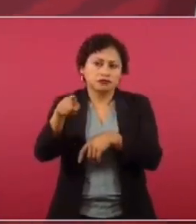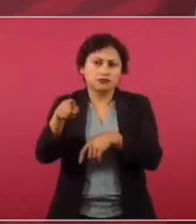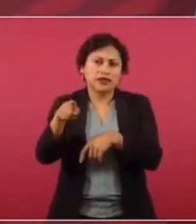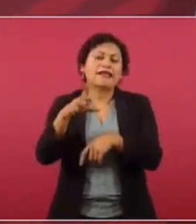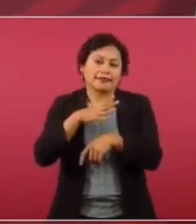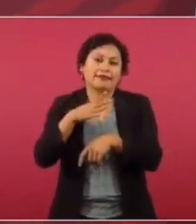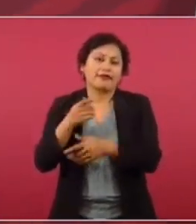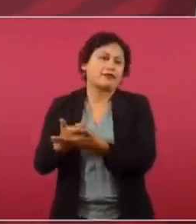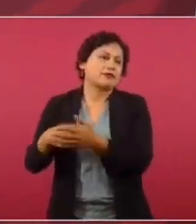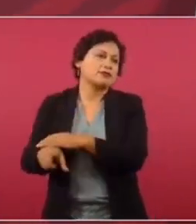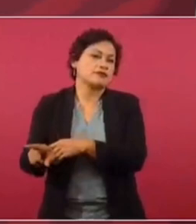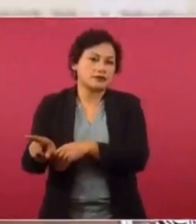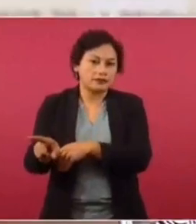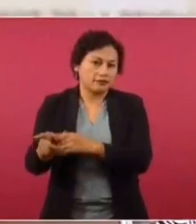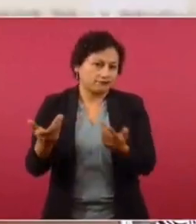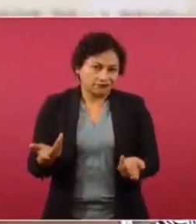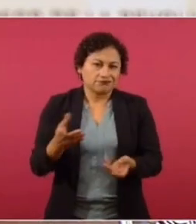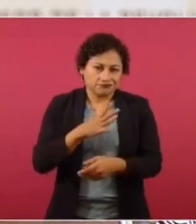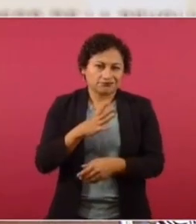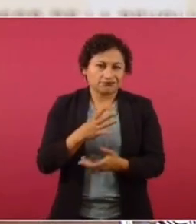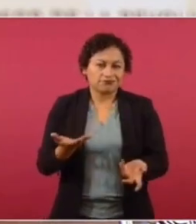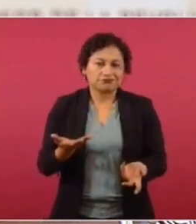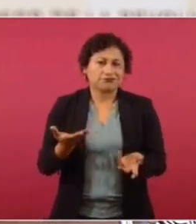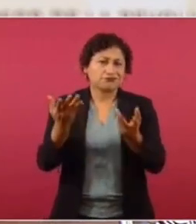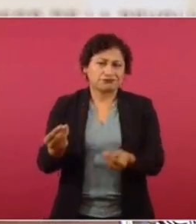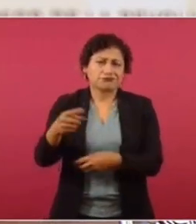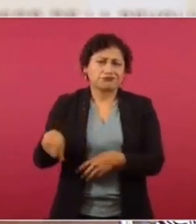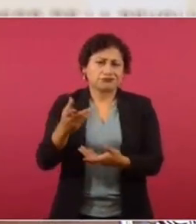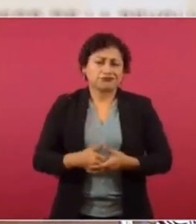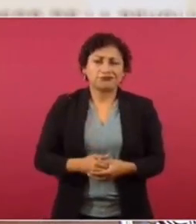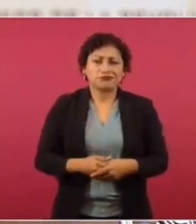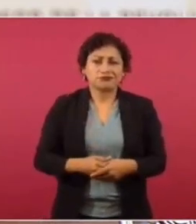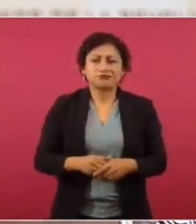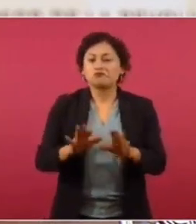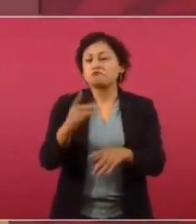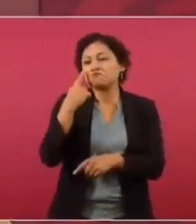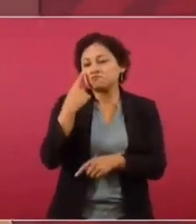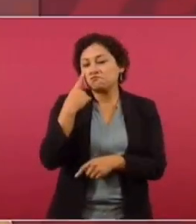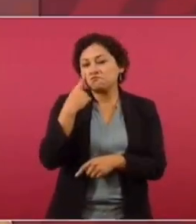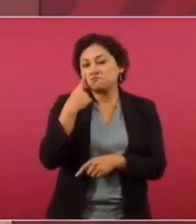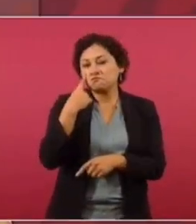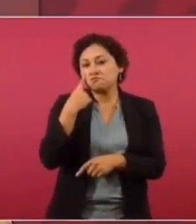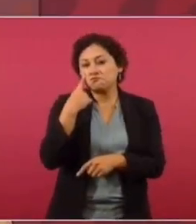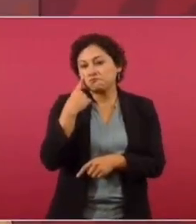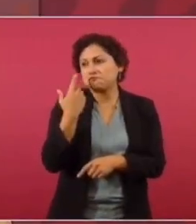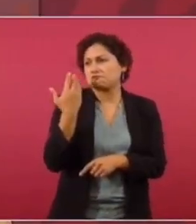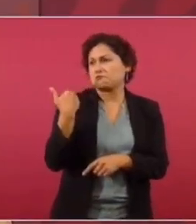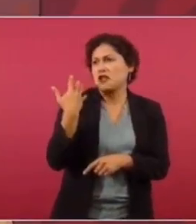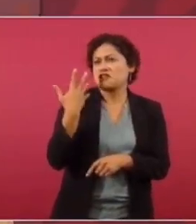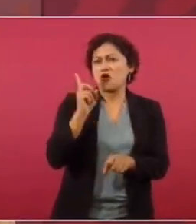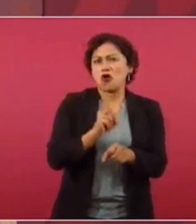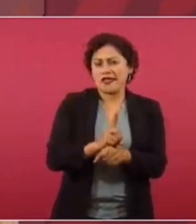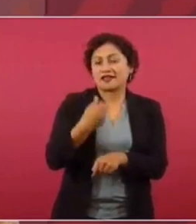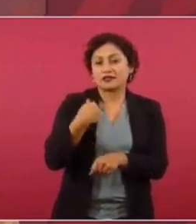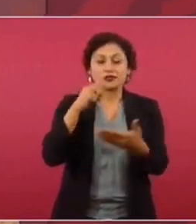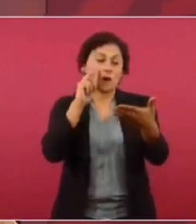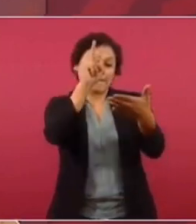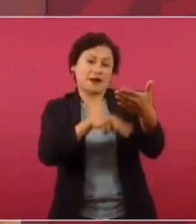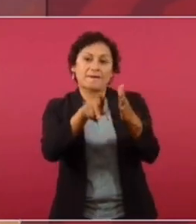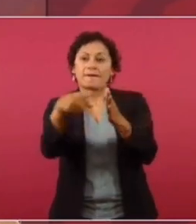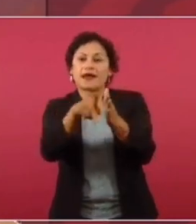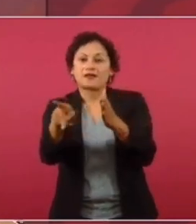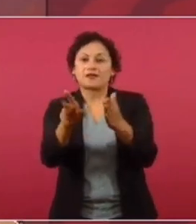alquilados o vendidos, muchos. Hace como 5 días leí una columna, no la